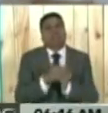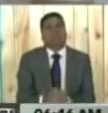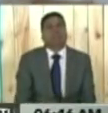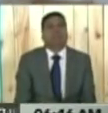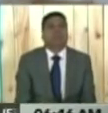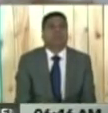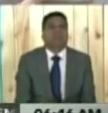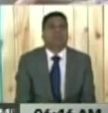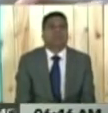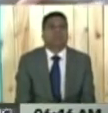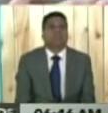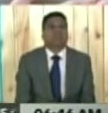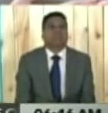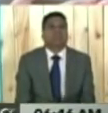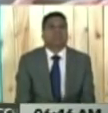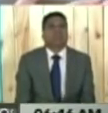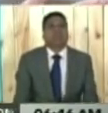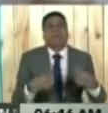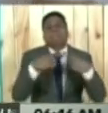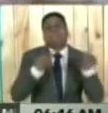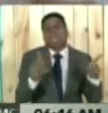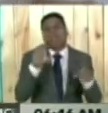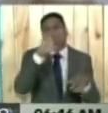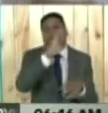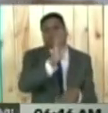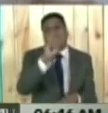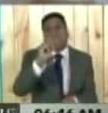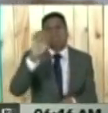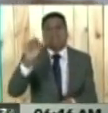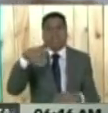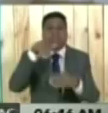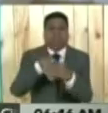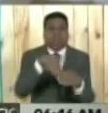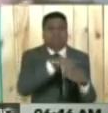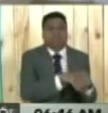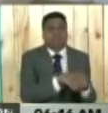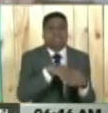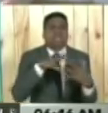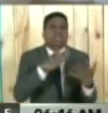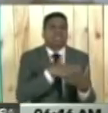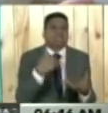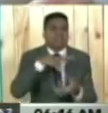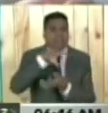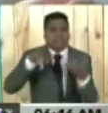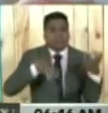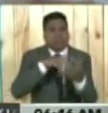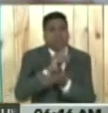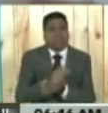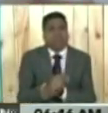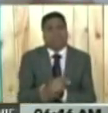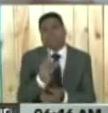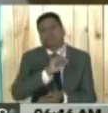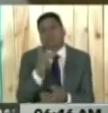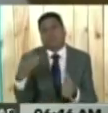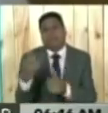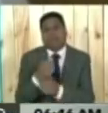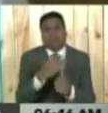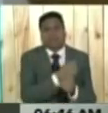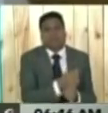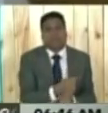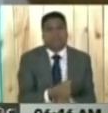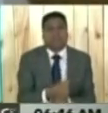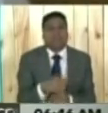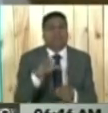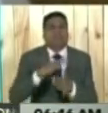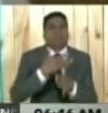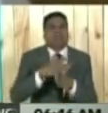derecha. Pero es que la derecha no quiere referendo. La derecha lo que quiere es desestabilizar el país. Y no lo van a lograr. Para compartir lo que usted